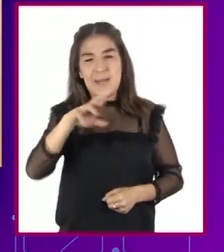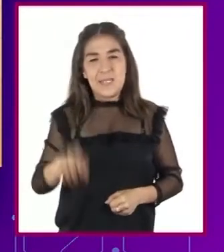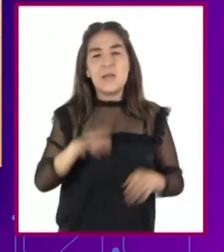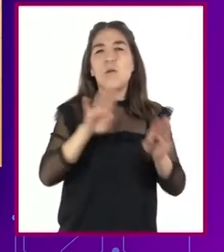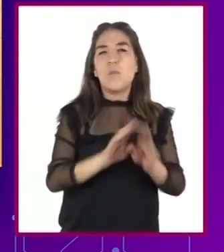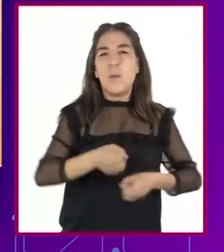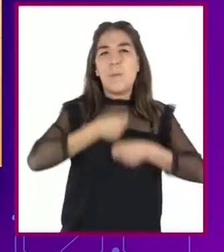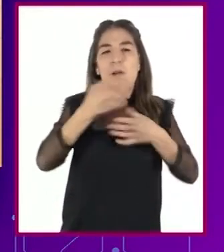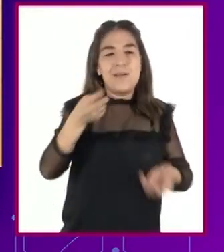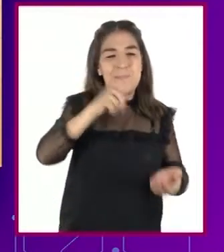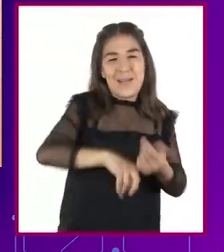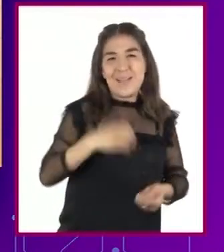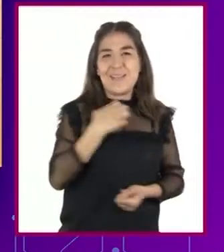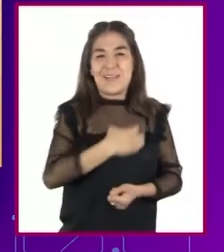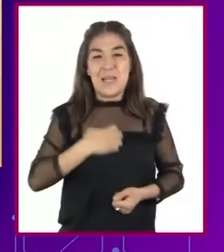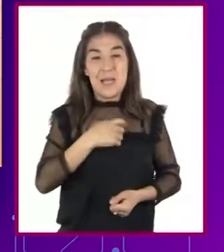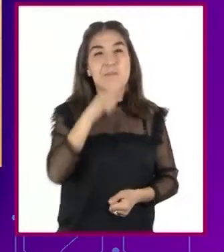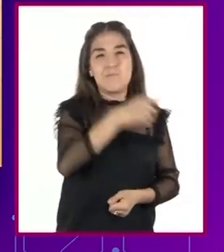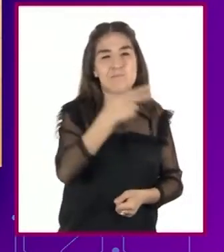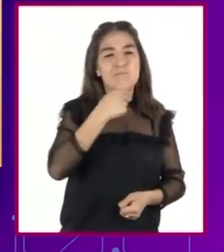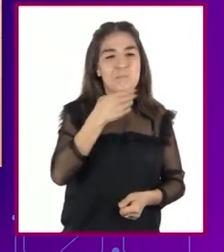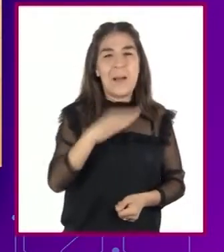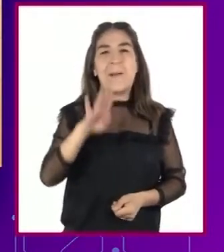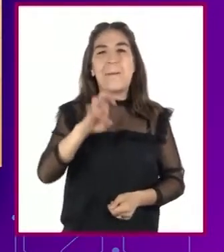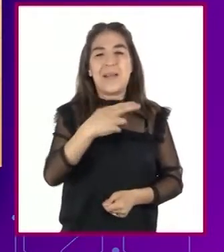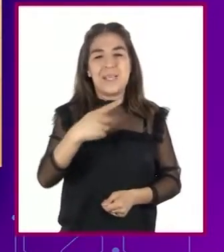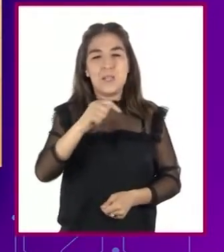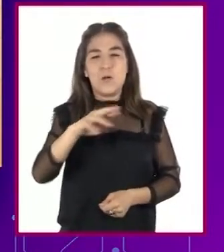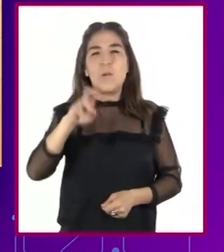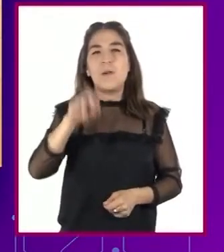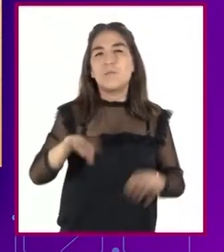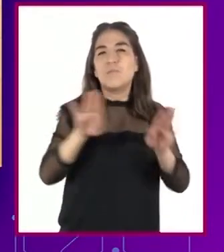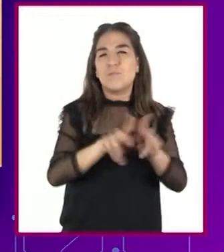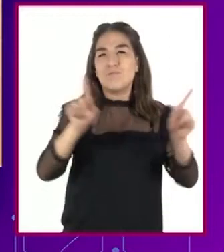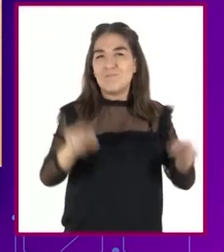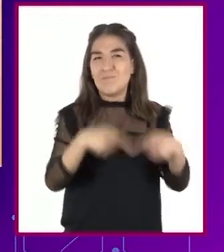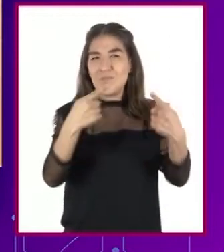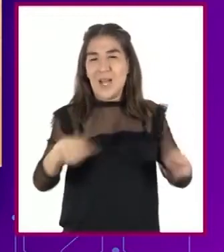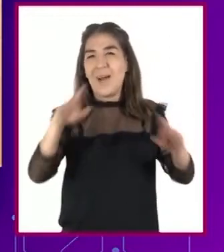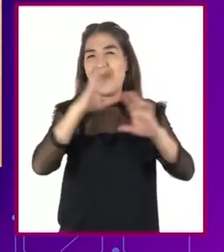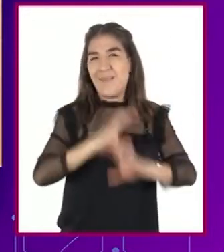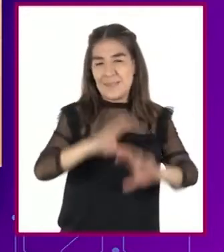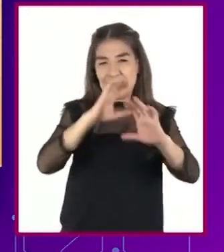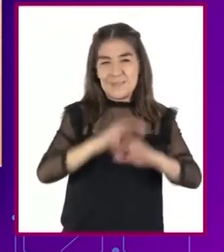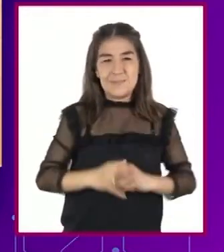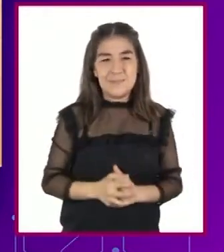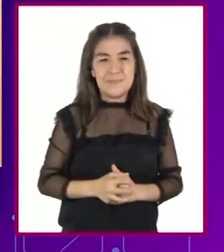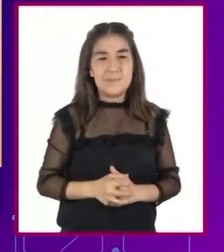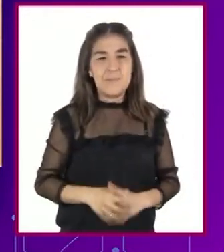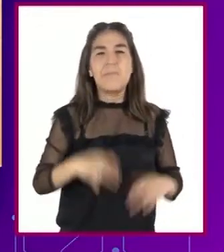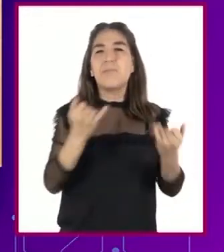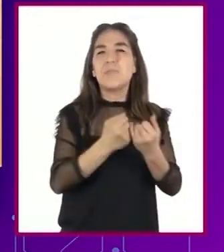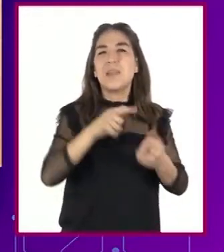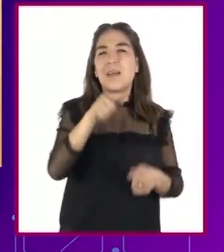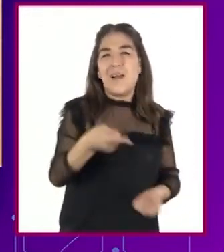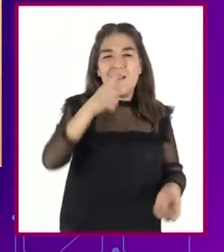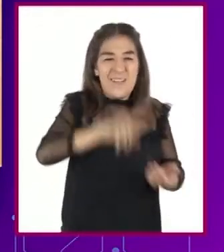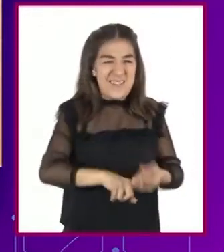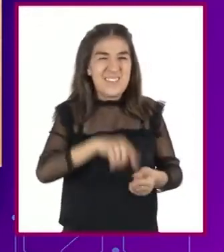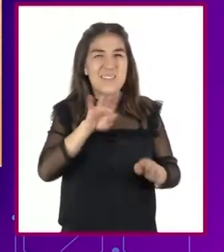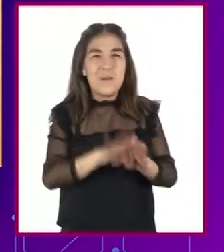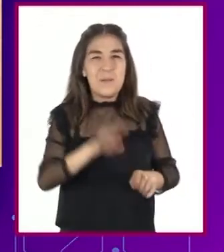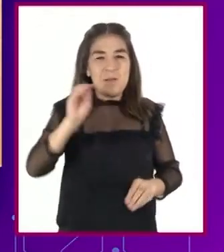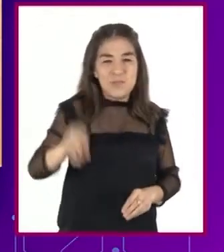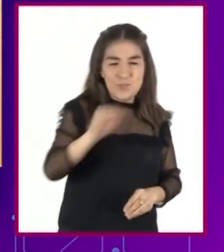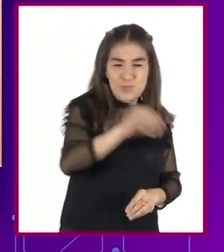la Alegría inspiró a Beethoven para componer su 9ª sinfonía. Gozosos como los astros que recorren